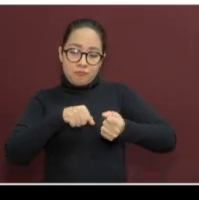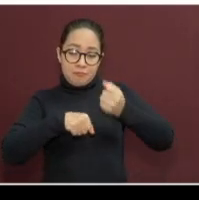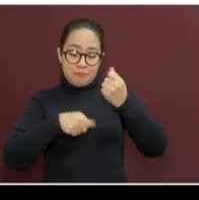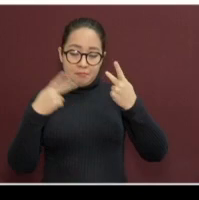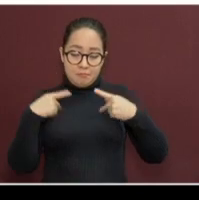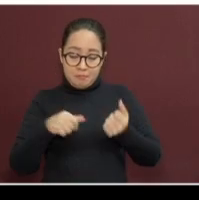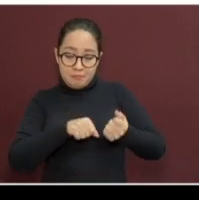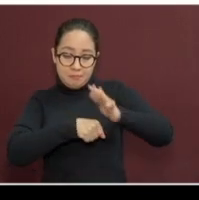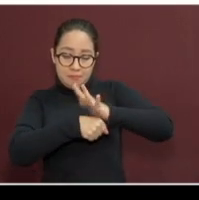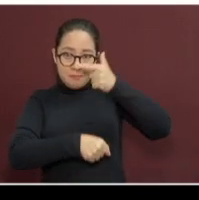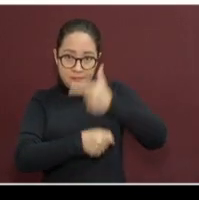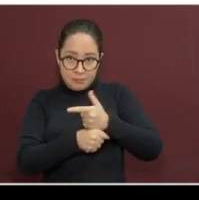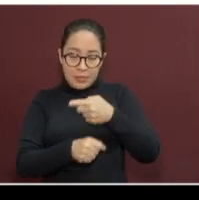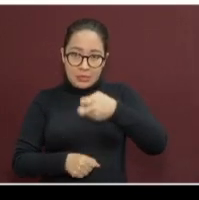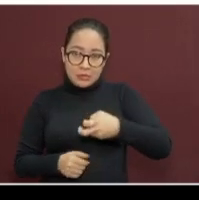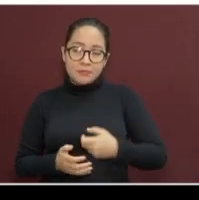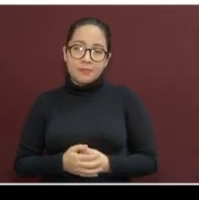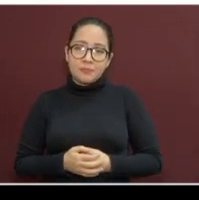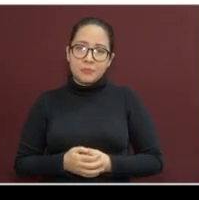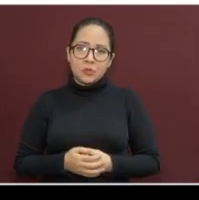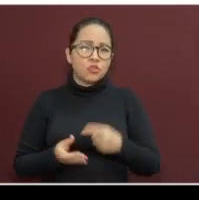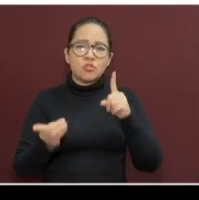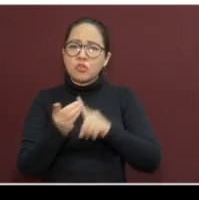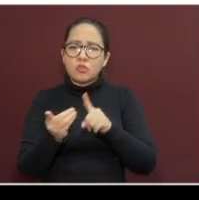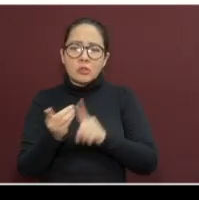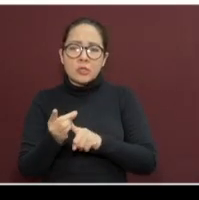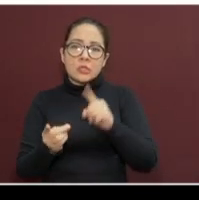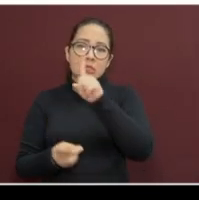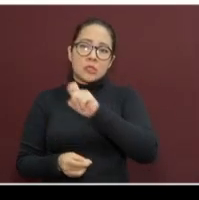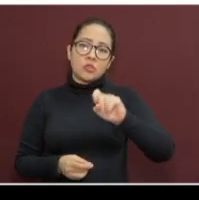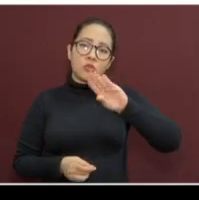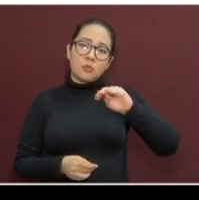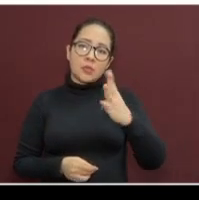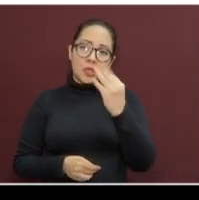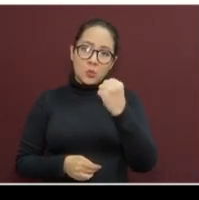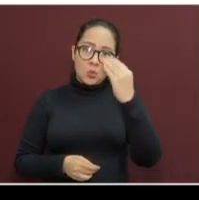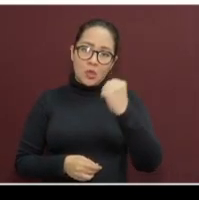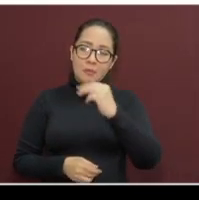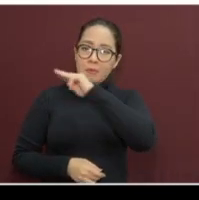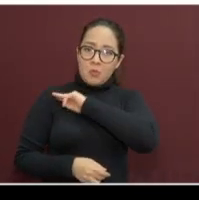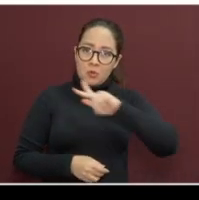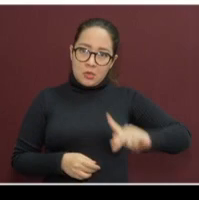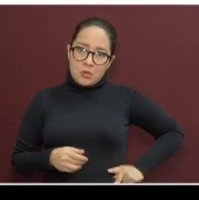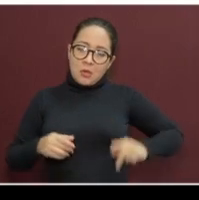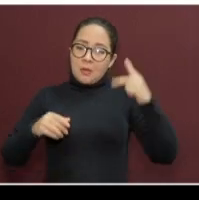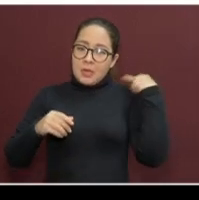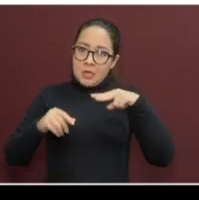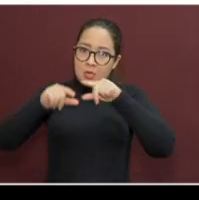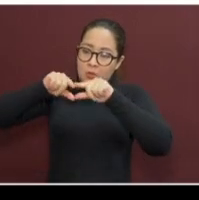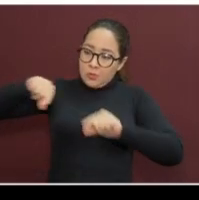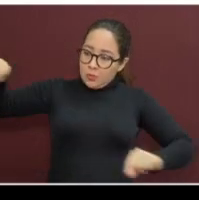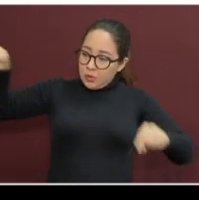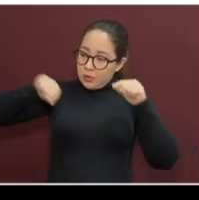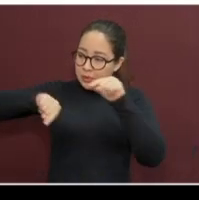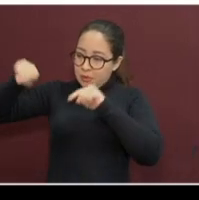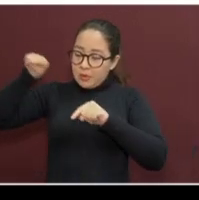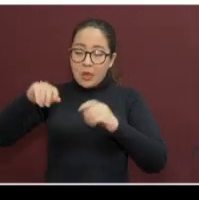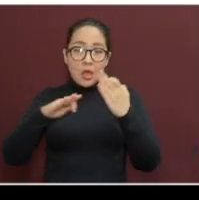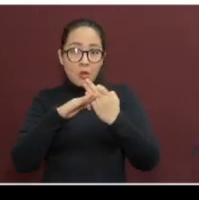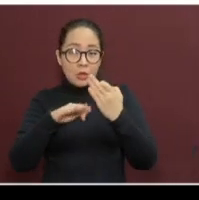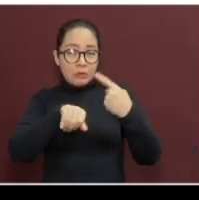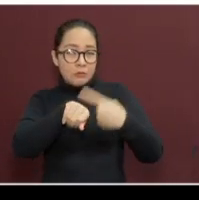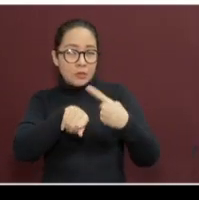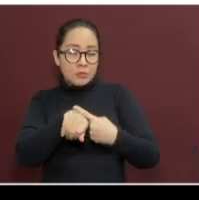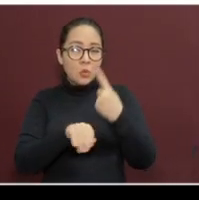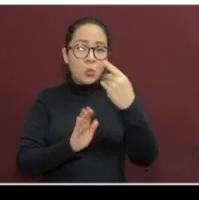estos se han identificado en 199 municipios del estado se consideran activos